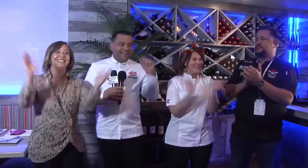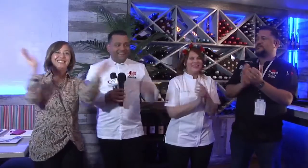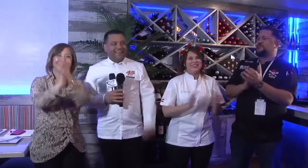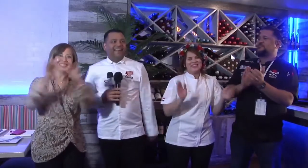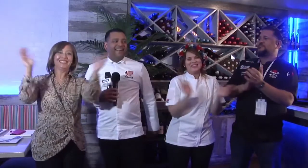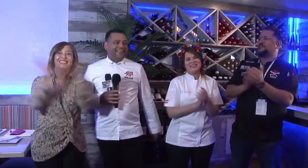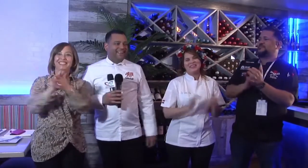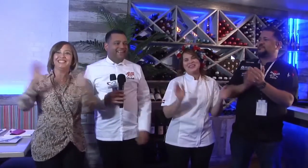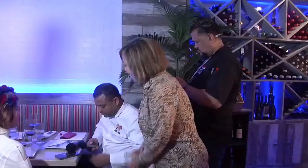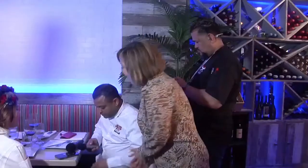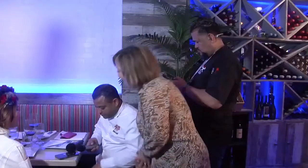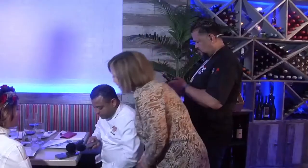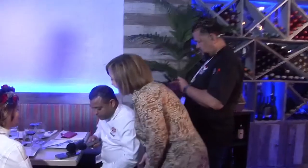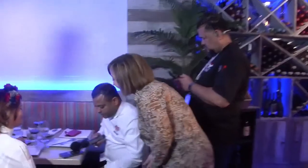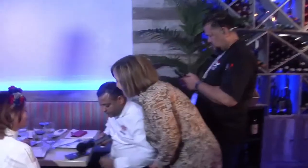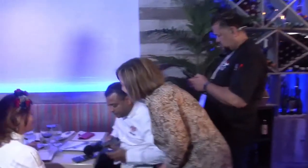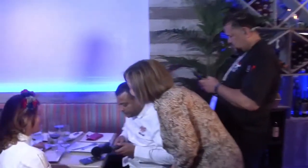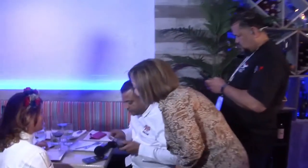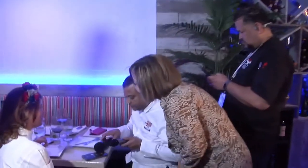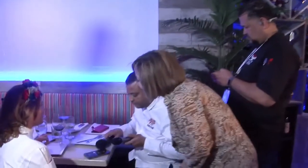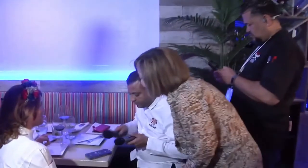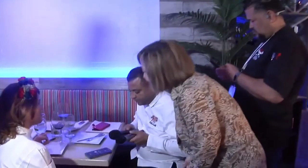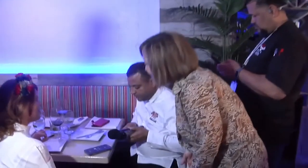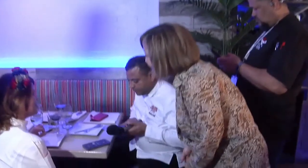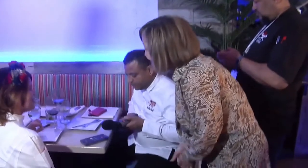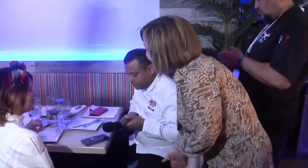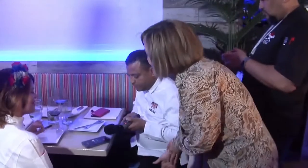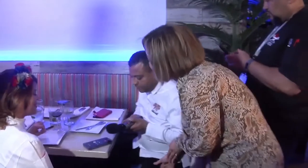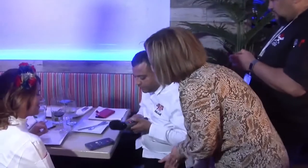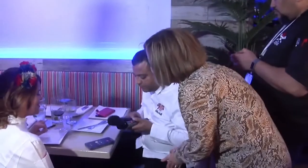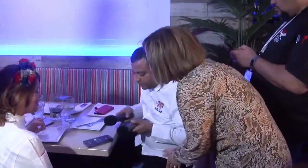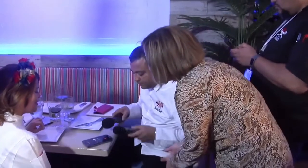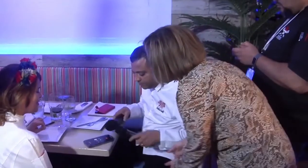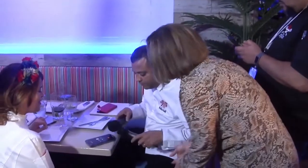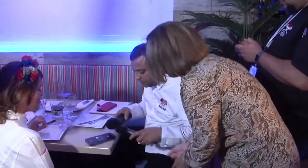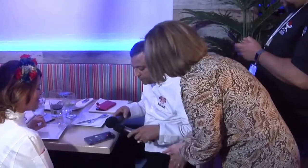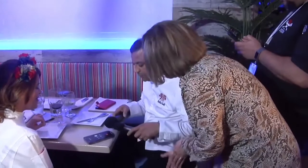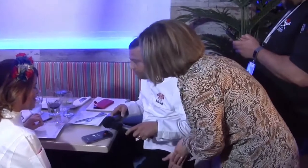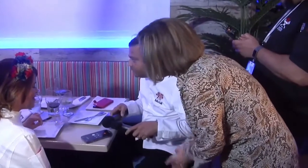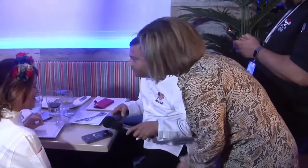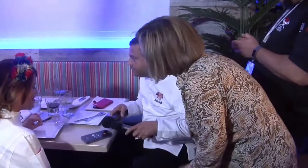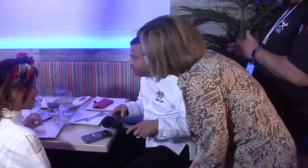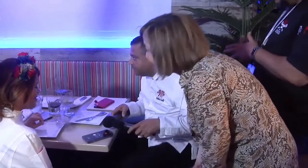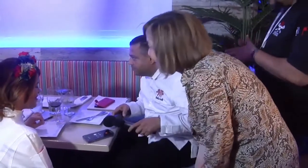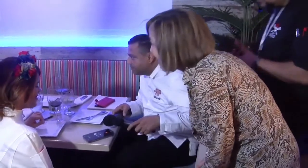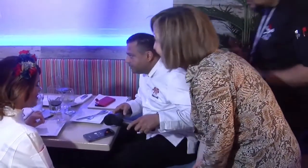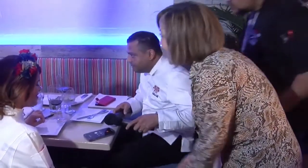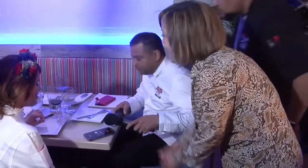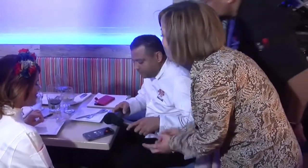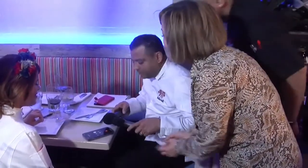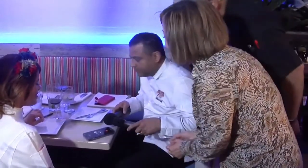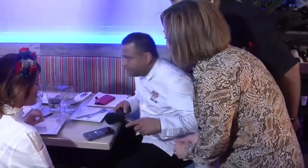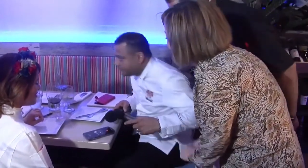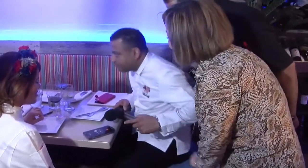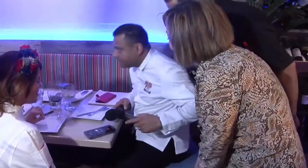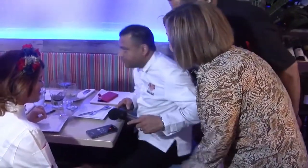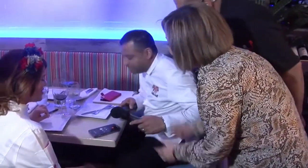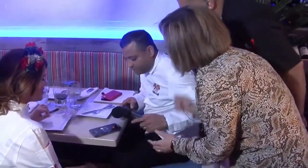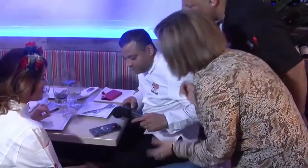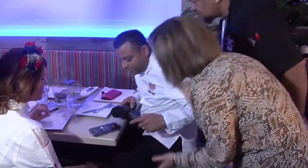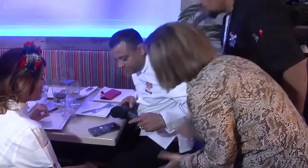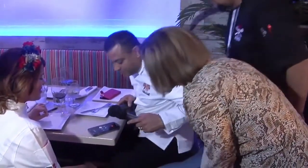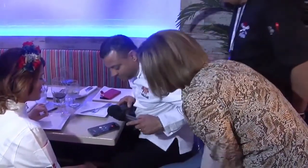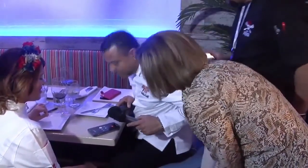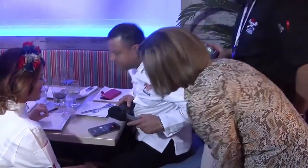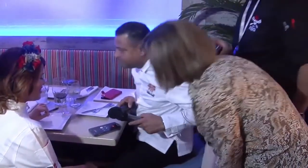Yala. Hello Yala, te estamos llamando desde Dominican Taste y Flavor Fusion para informarte que tú eres